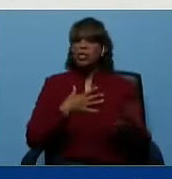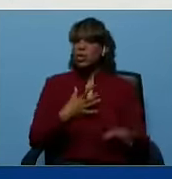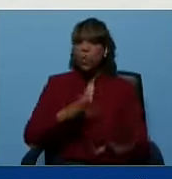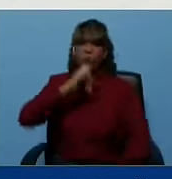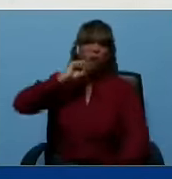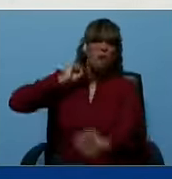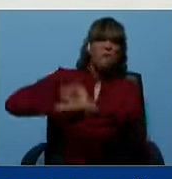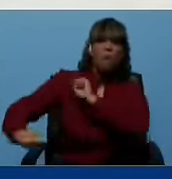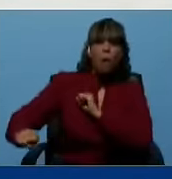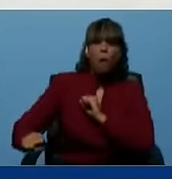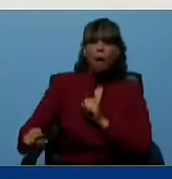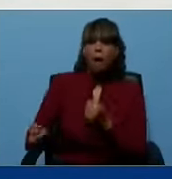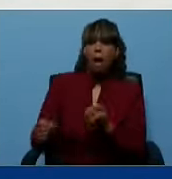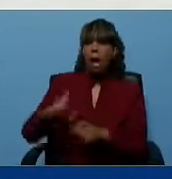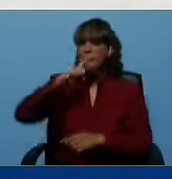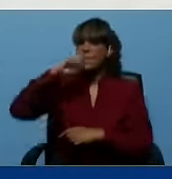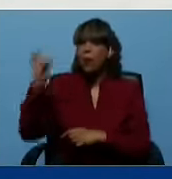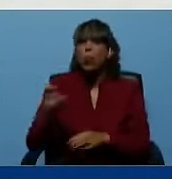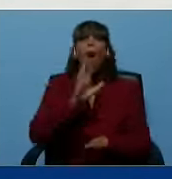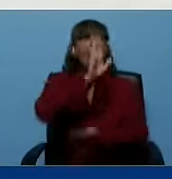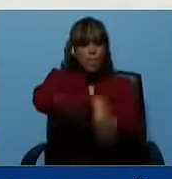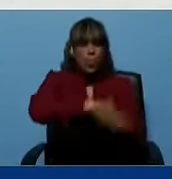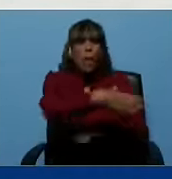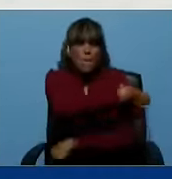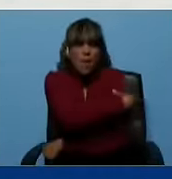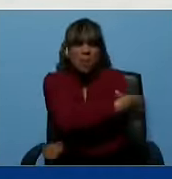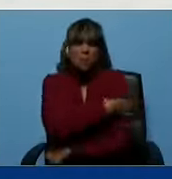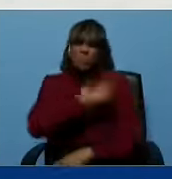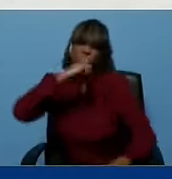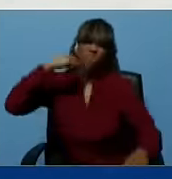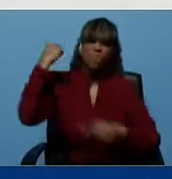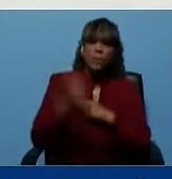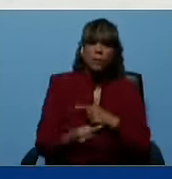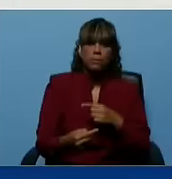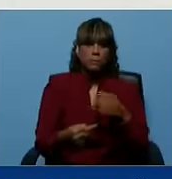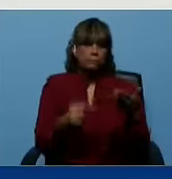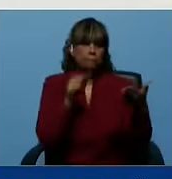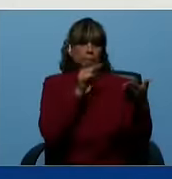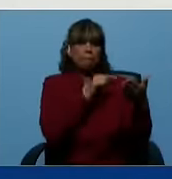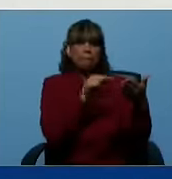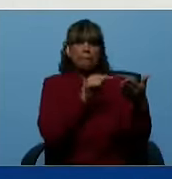Maduro y a favor de los fascistas.